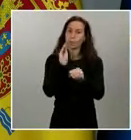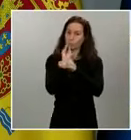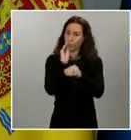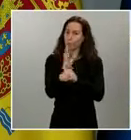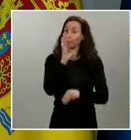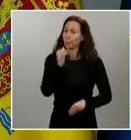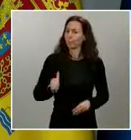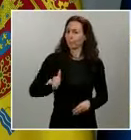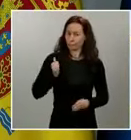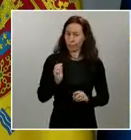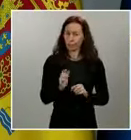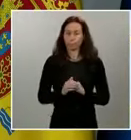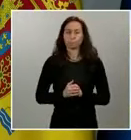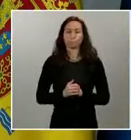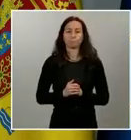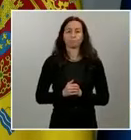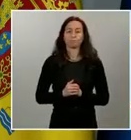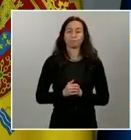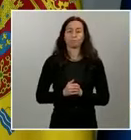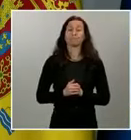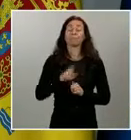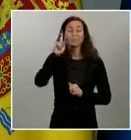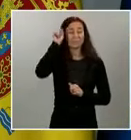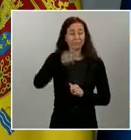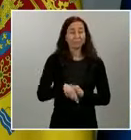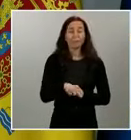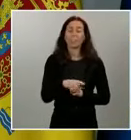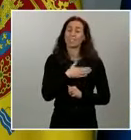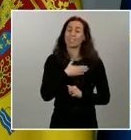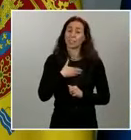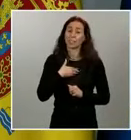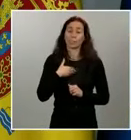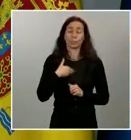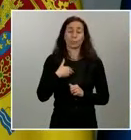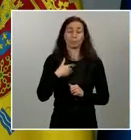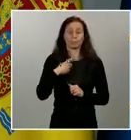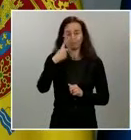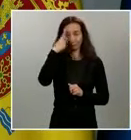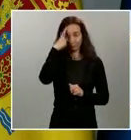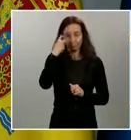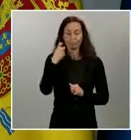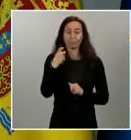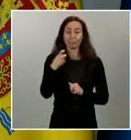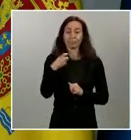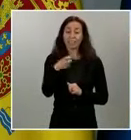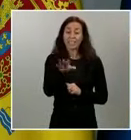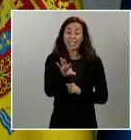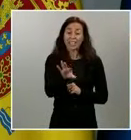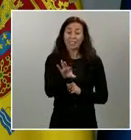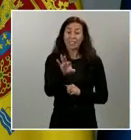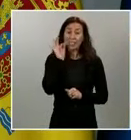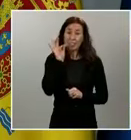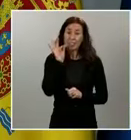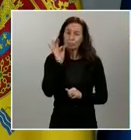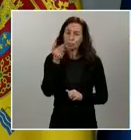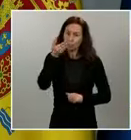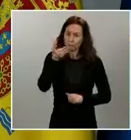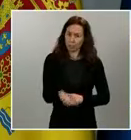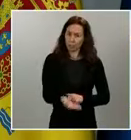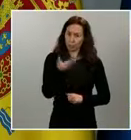solo quiero recordarles que si las decisiones colectivas son muy importantes en estos momentos, las